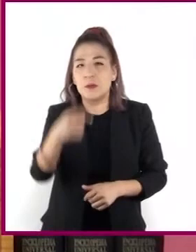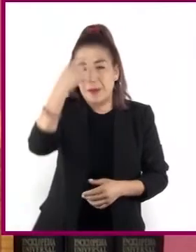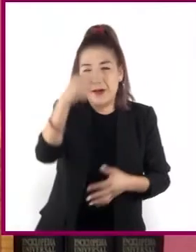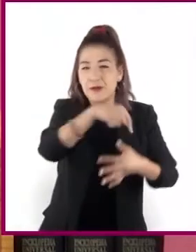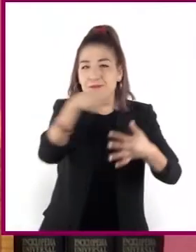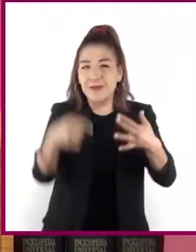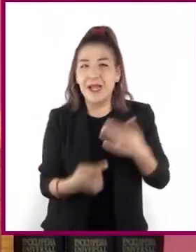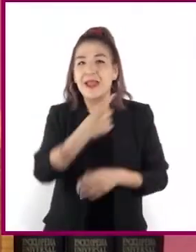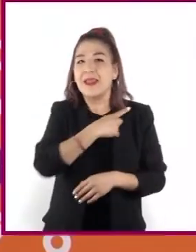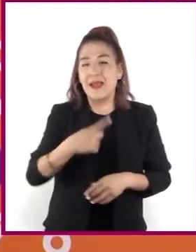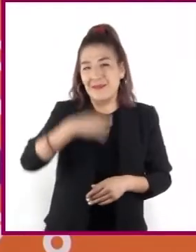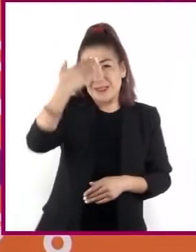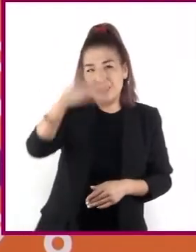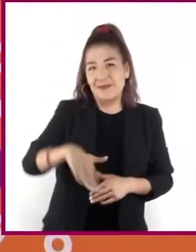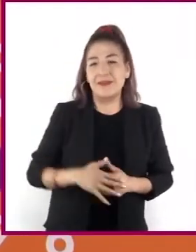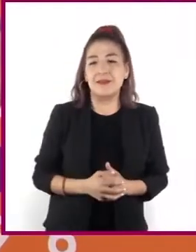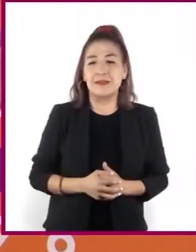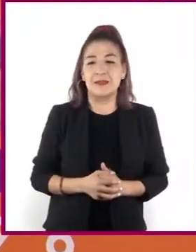que deben considerar?